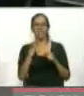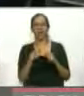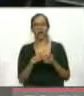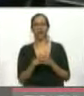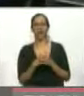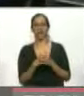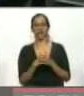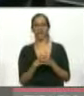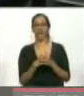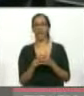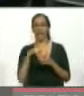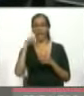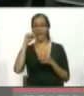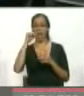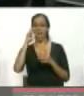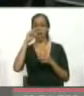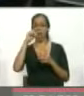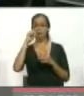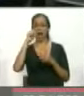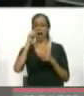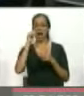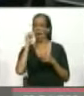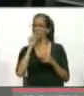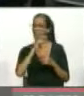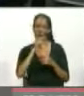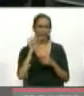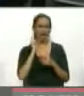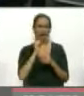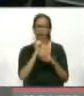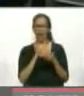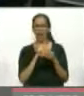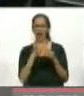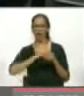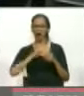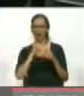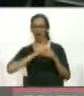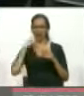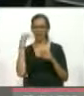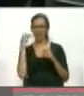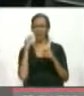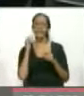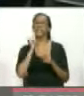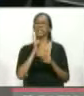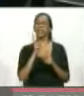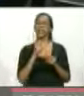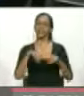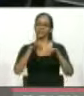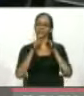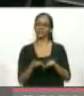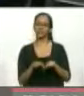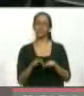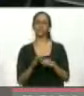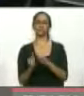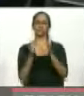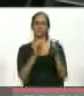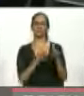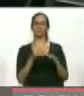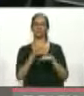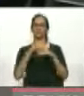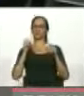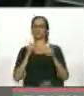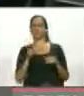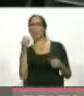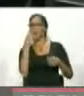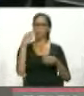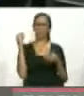él es más debería ser parte creo que no debería ser parte del pool de la policía de colombia deberían suprimir lo y pasarnos el ministerio interior caso